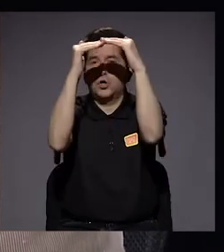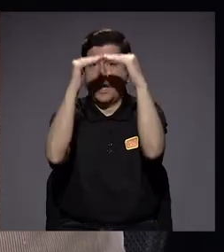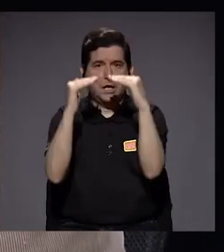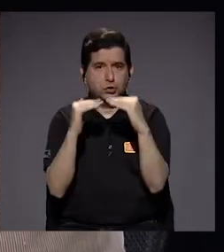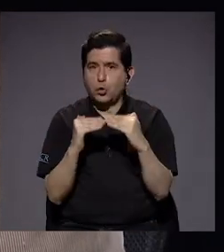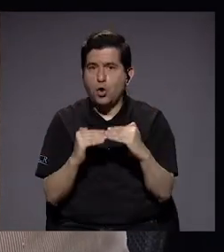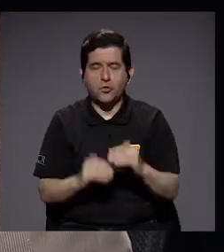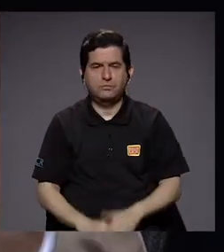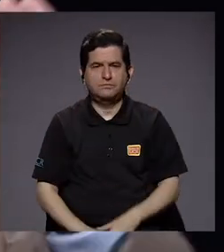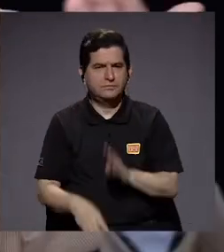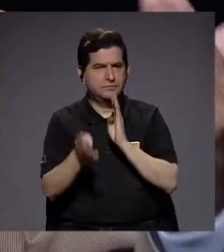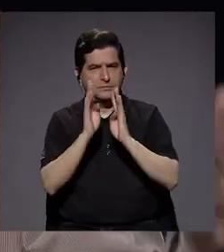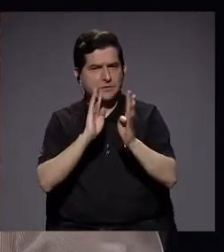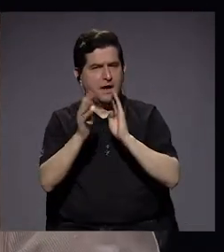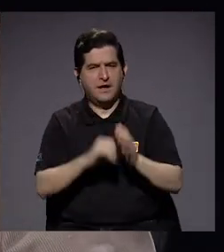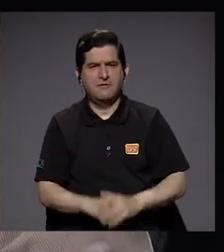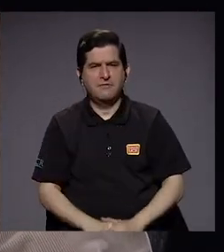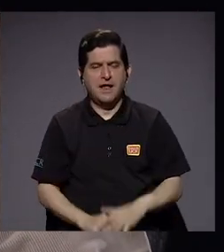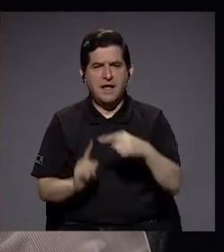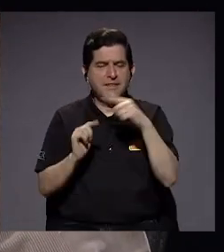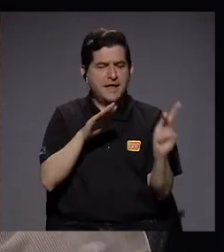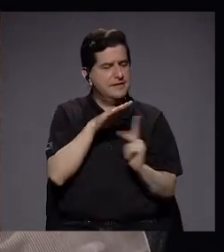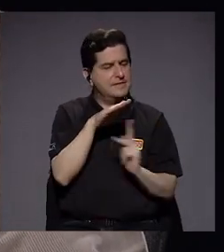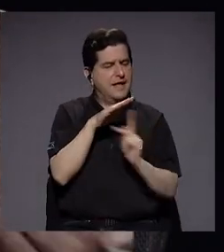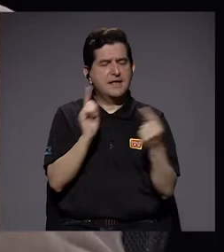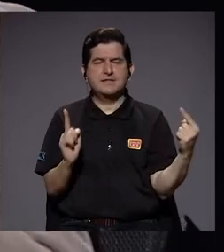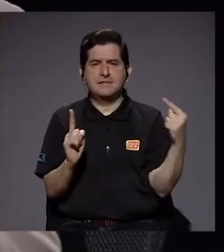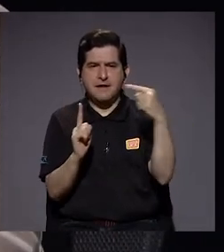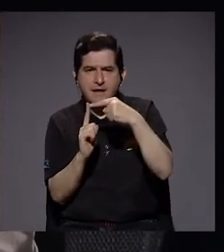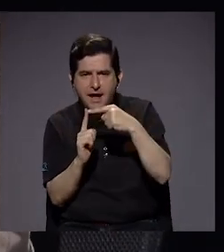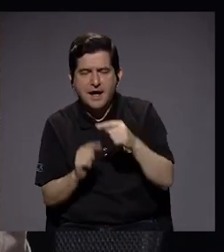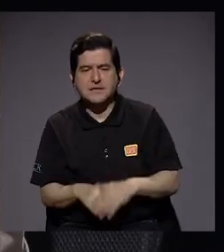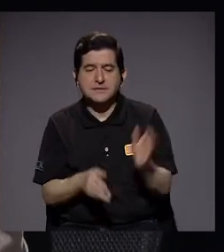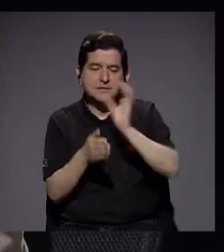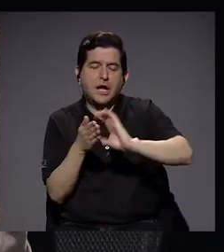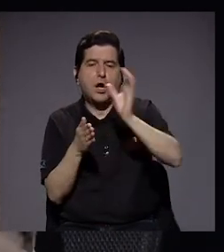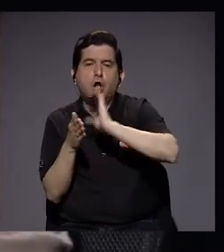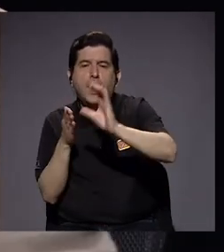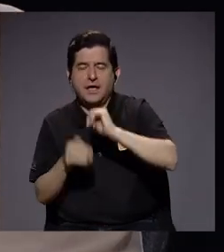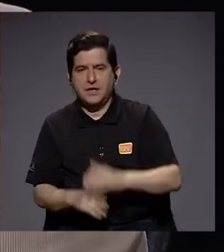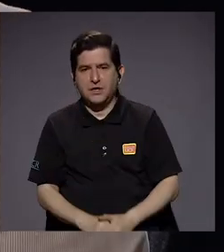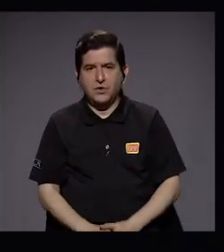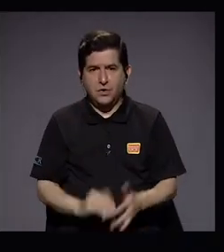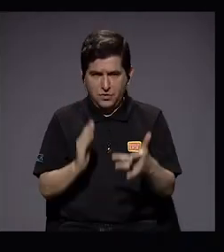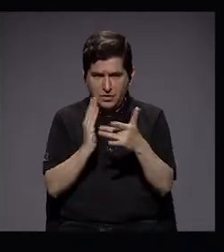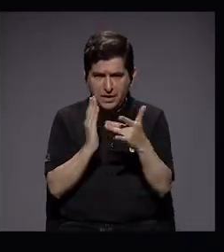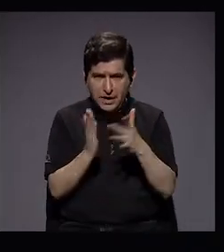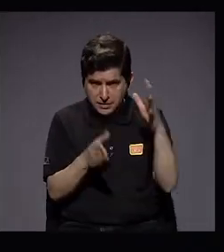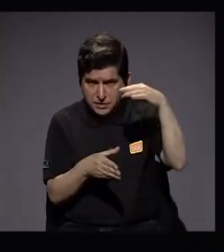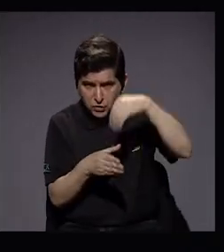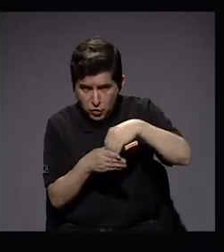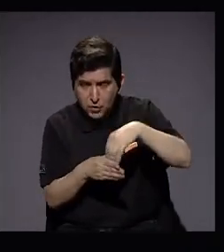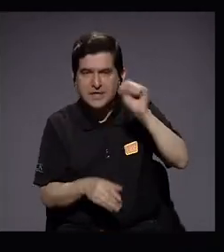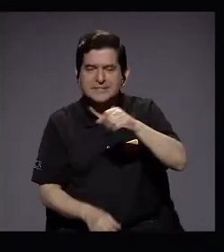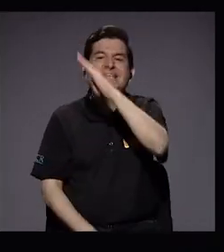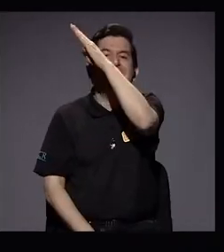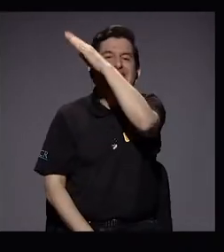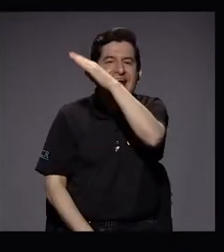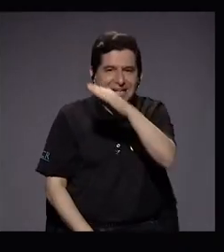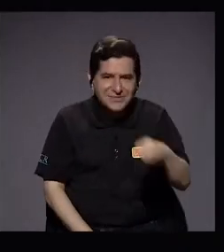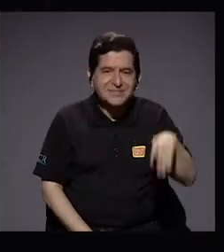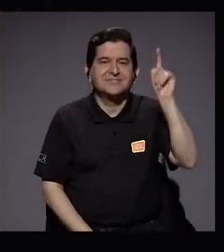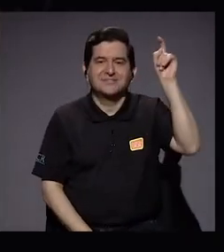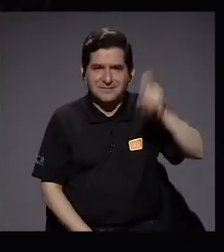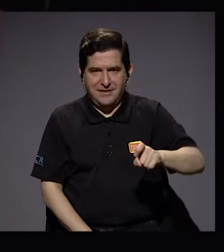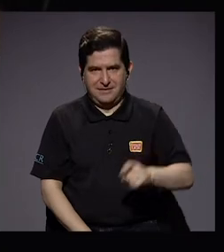nivel, ¿verdad? Uh-huh. Estamos hablando desde el kinder hasta el colegio. Sí, que las tecnologías sean así es, tiene que ser